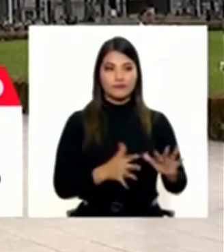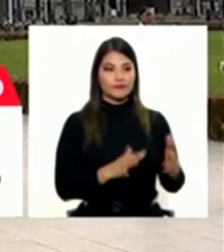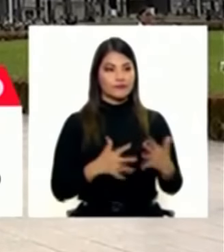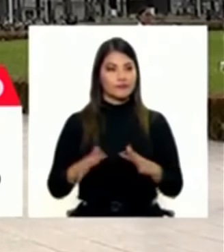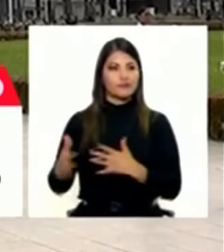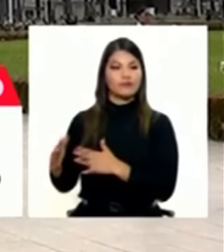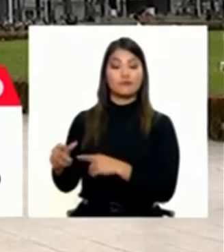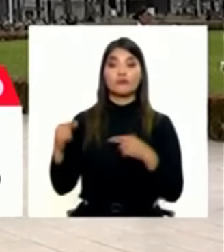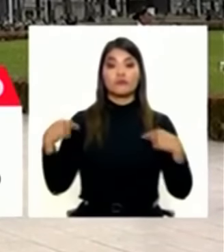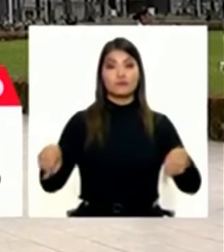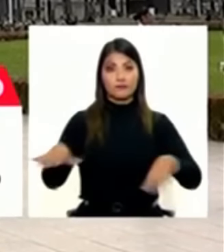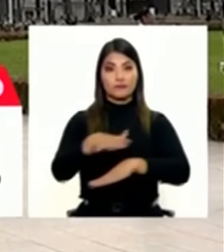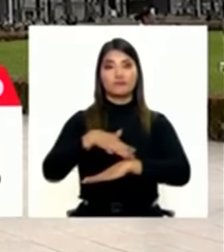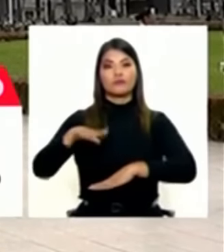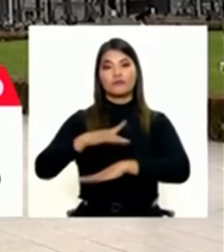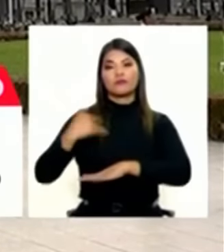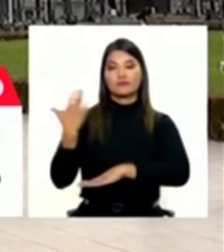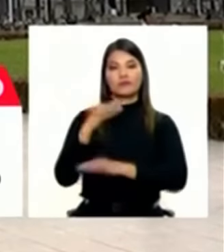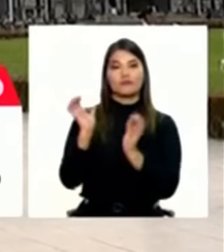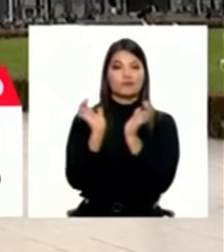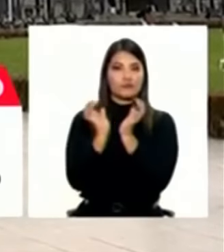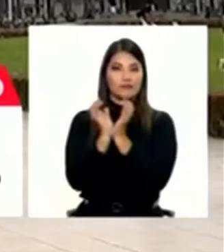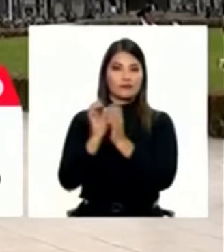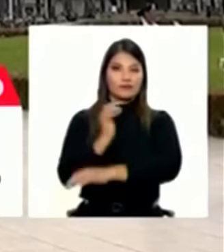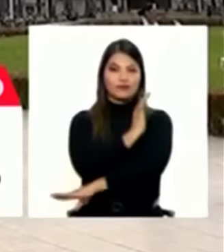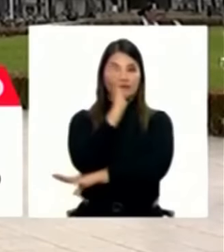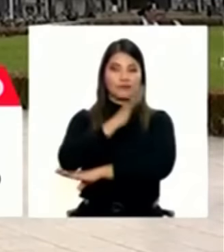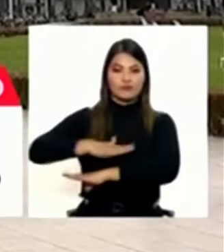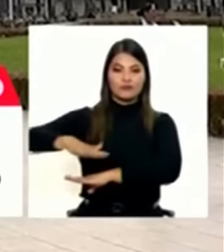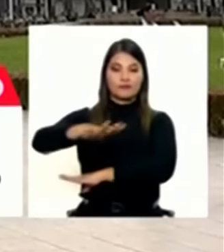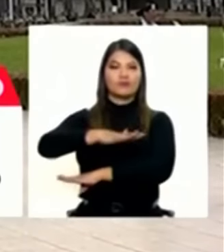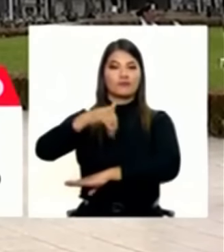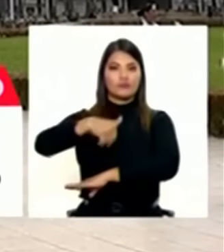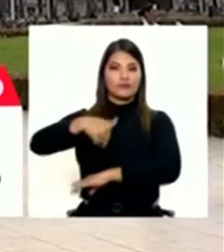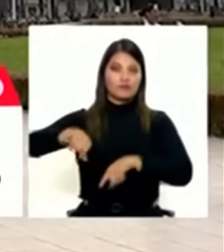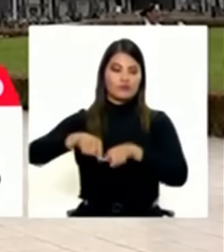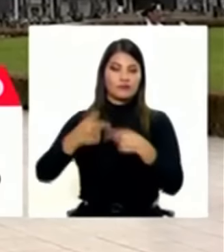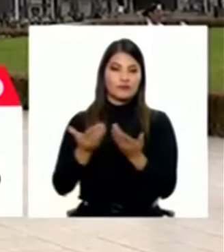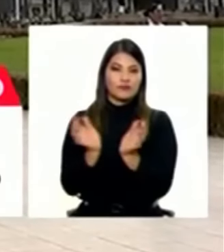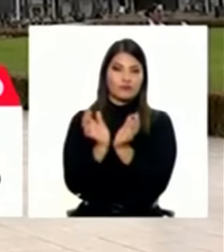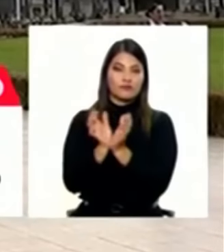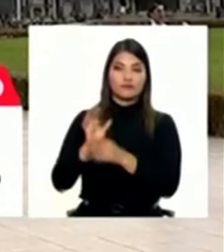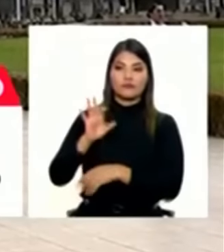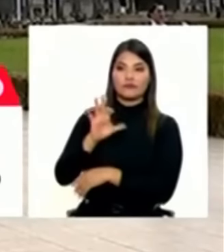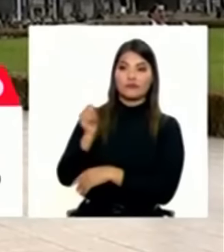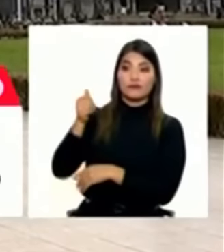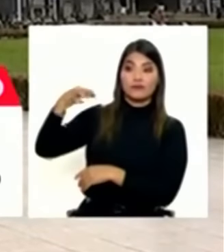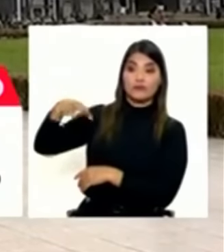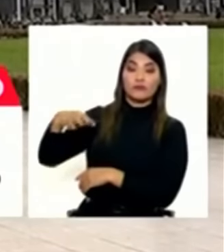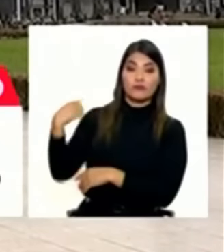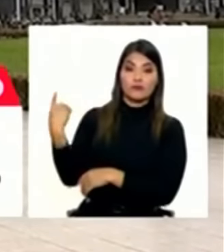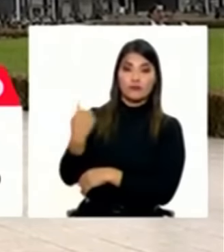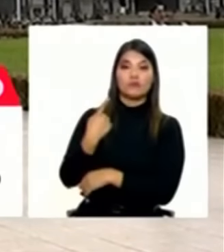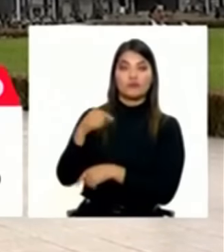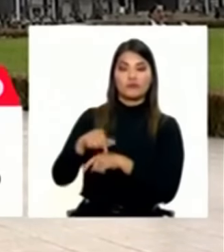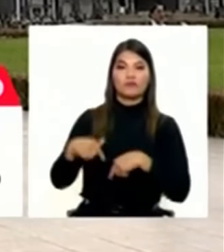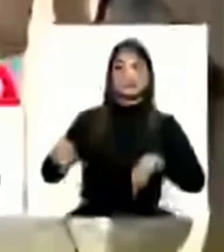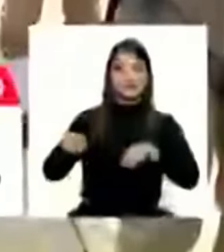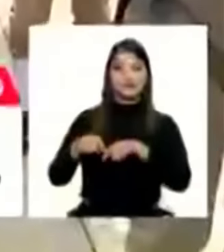Ceremonia que se desarrolla en la Plaza de Armas de la base de la Fuerza Aérea del Perú, acá en Las